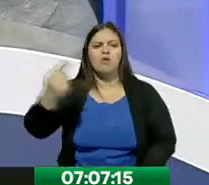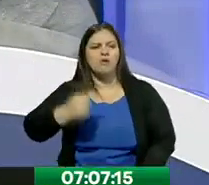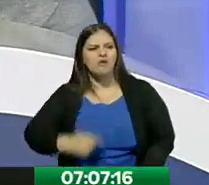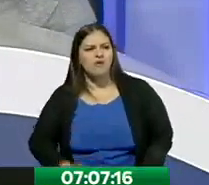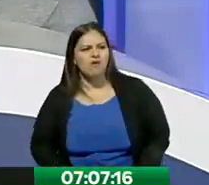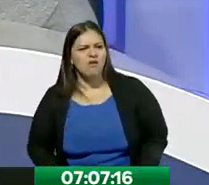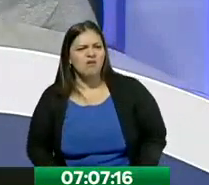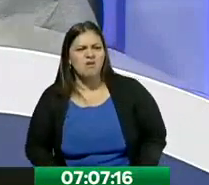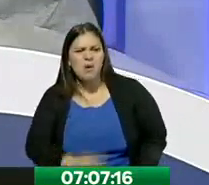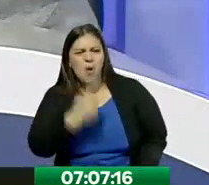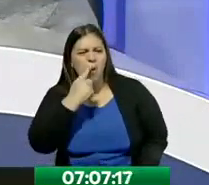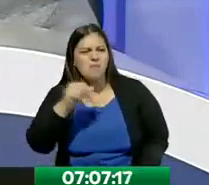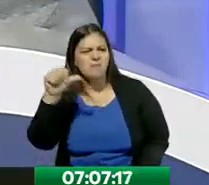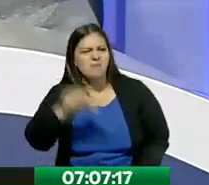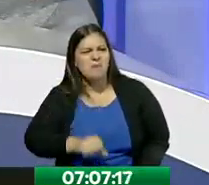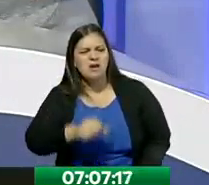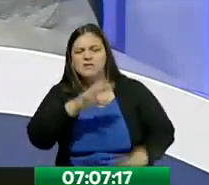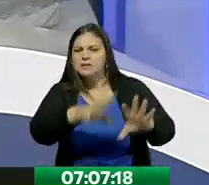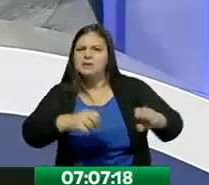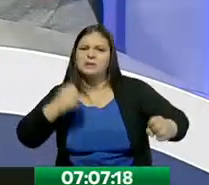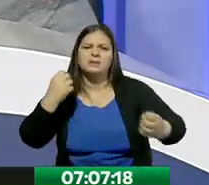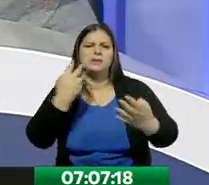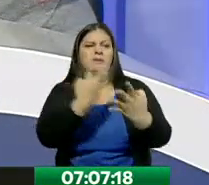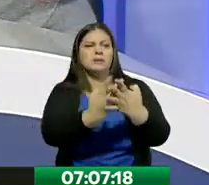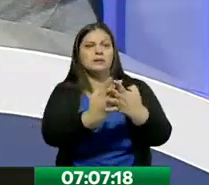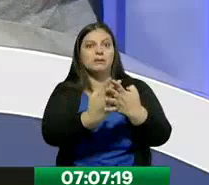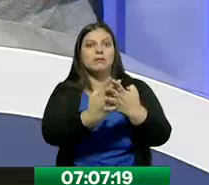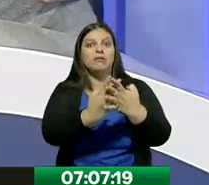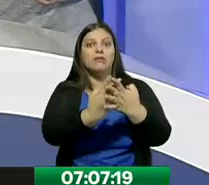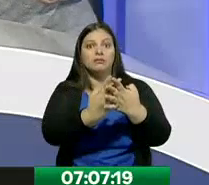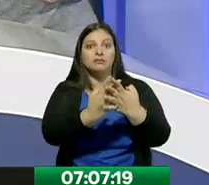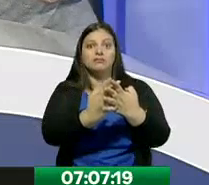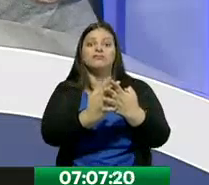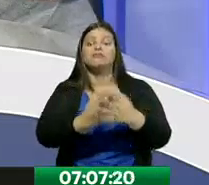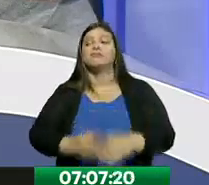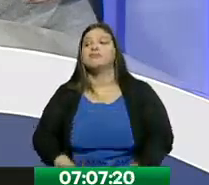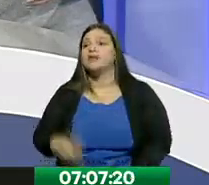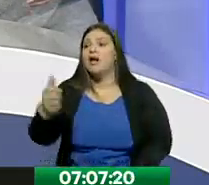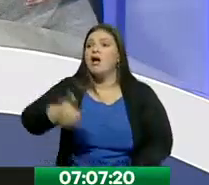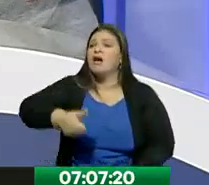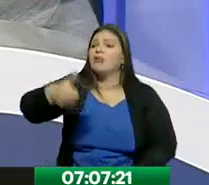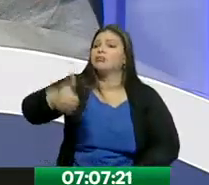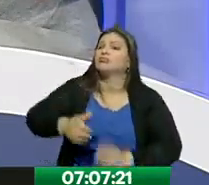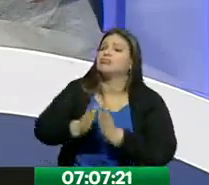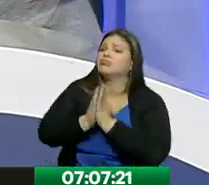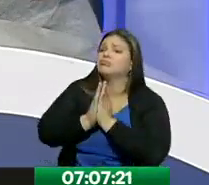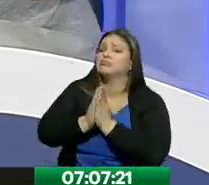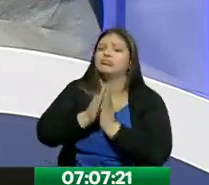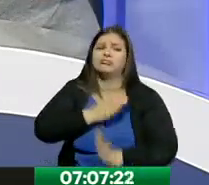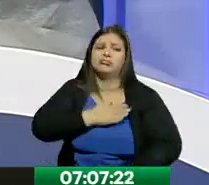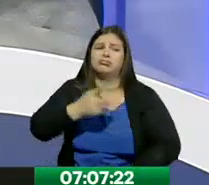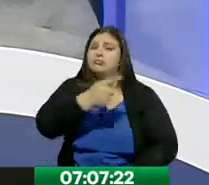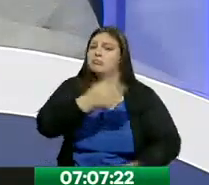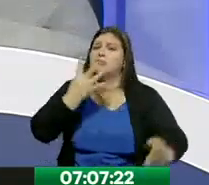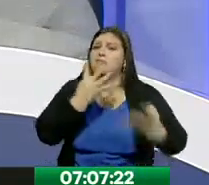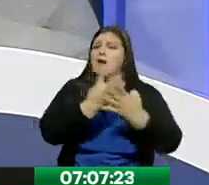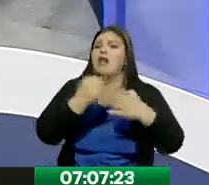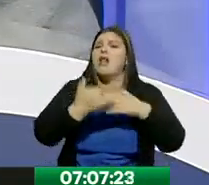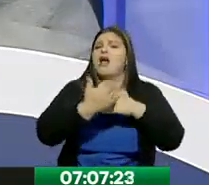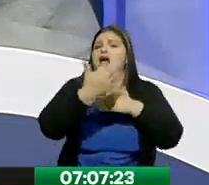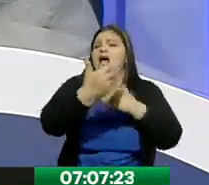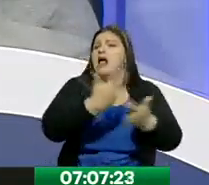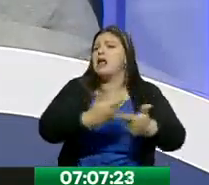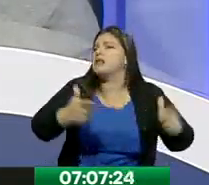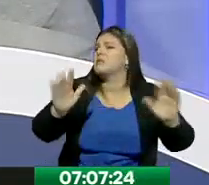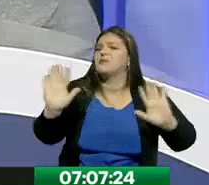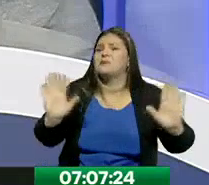actos terribles, que no hay cómo describirlos. También es importante recalcar y pedir que se averigüe el paradero